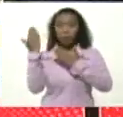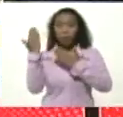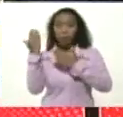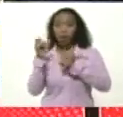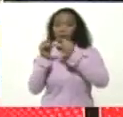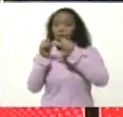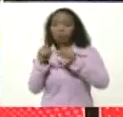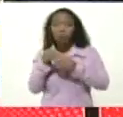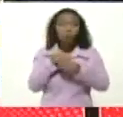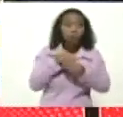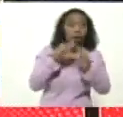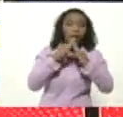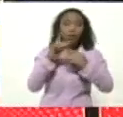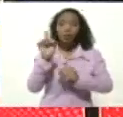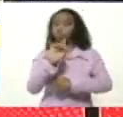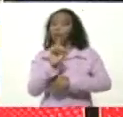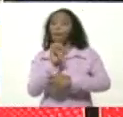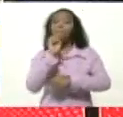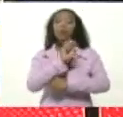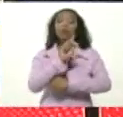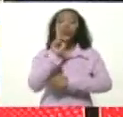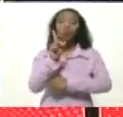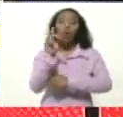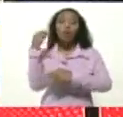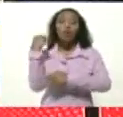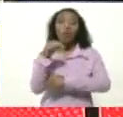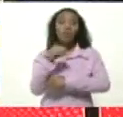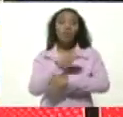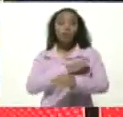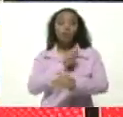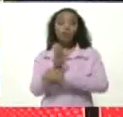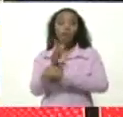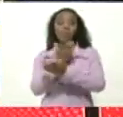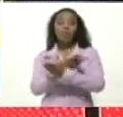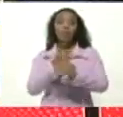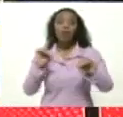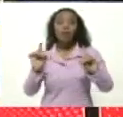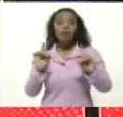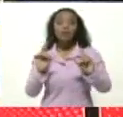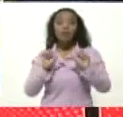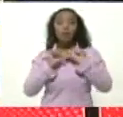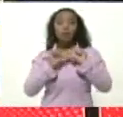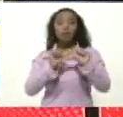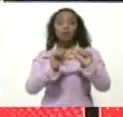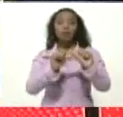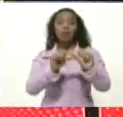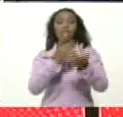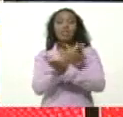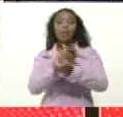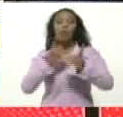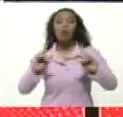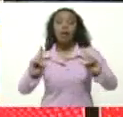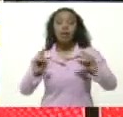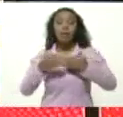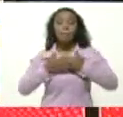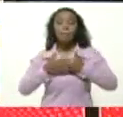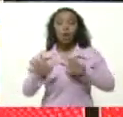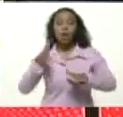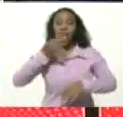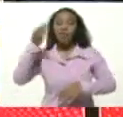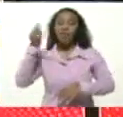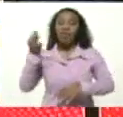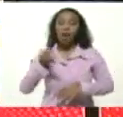casa, 21 de noviembre, es una democracia permanente, es una democracia